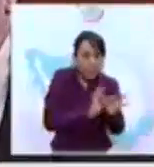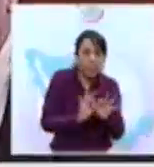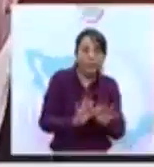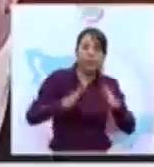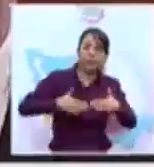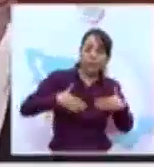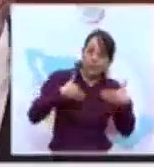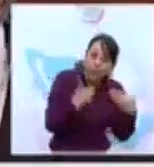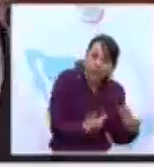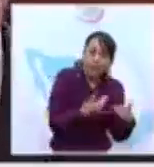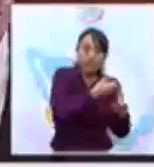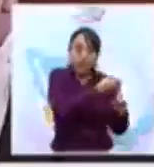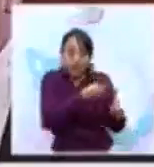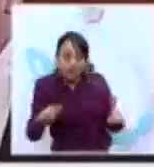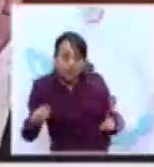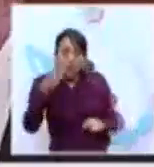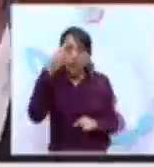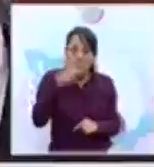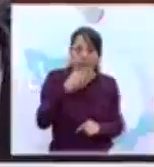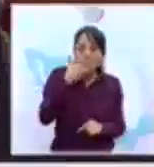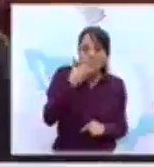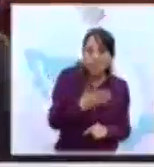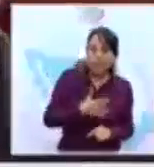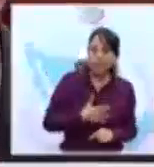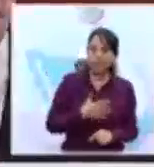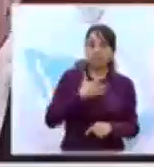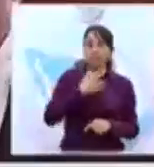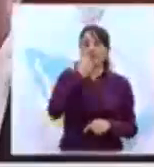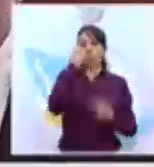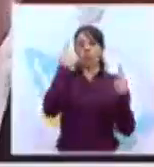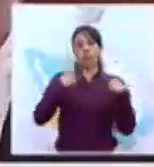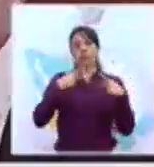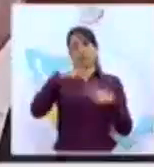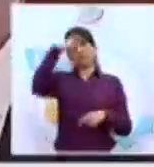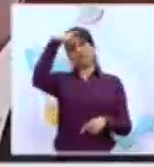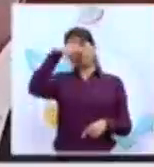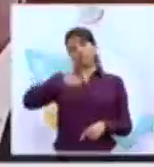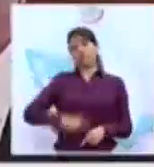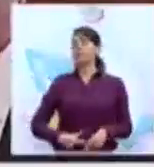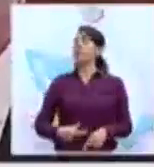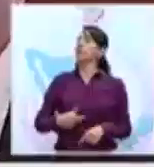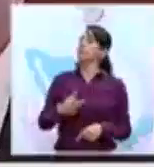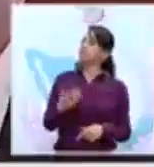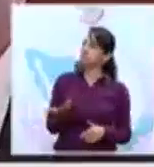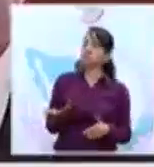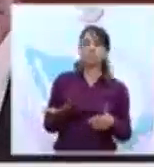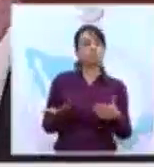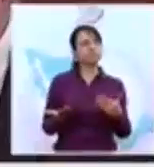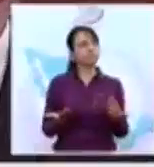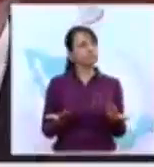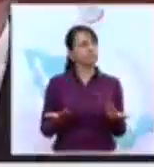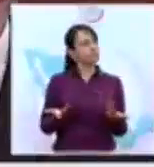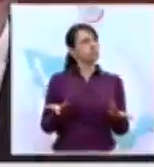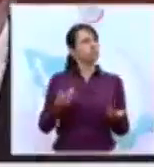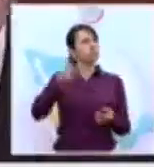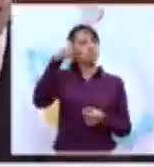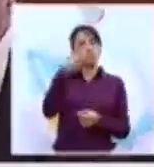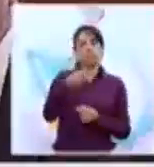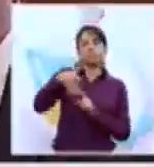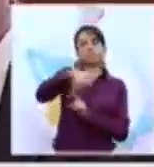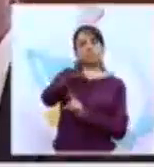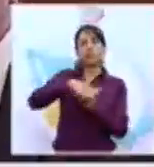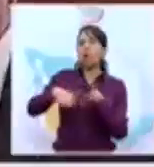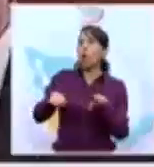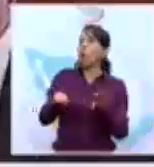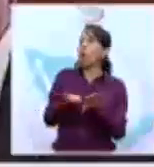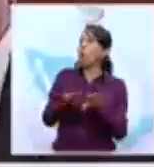que permiten a un individuo que está ocupando los deciles últimos de la distribución de la riqueza, encontrar los recursos